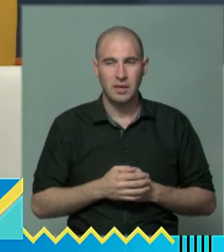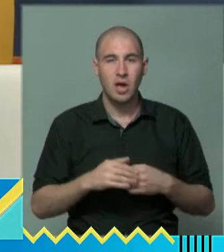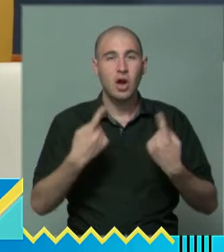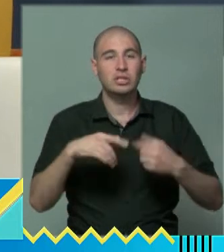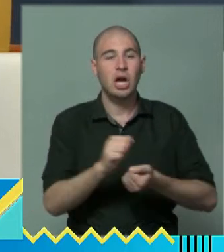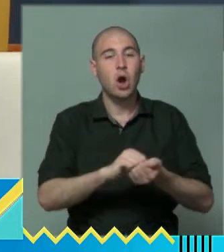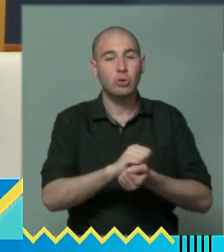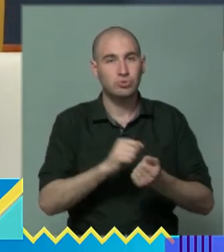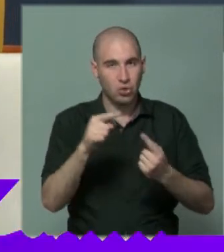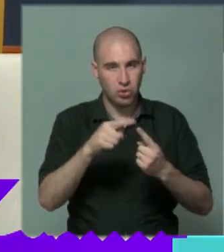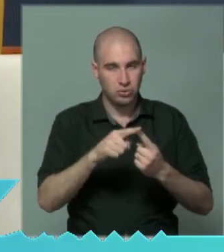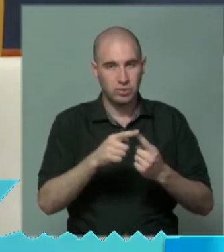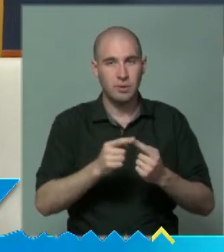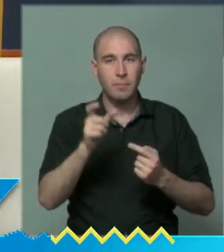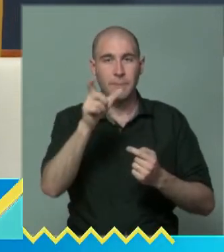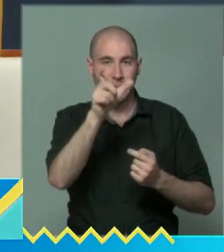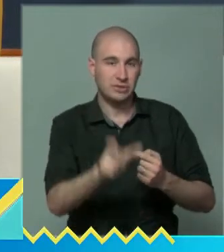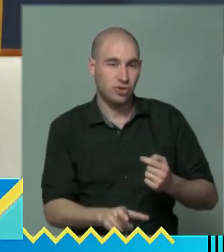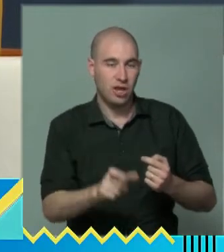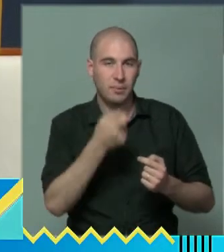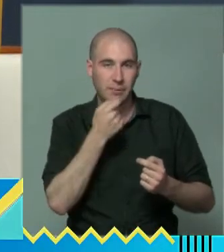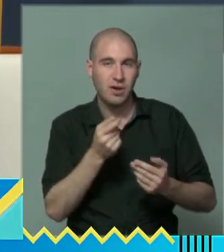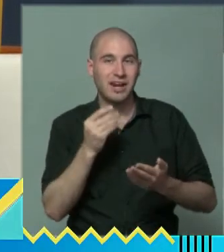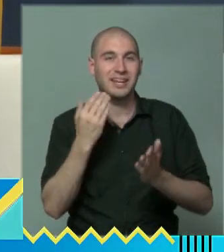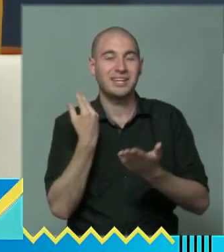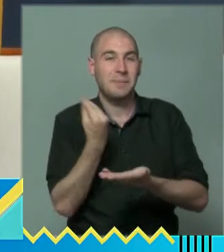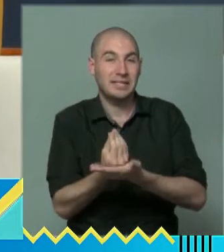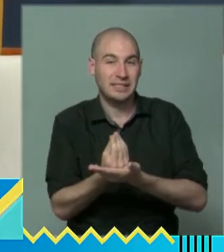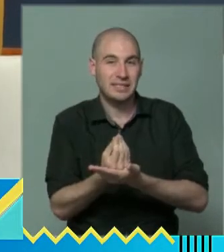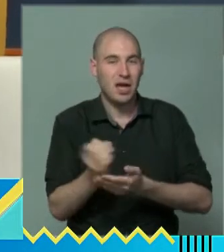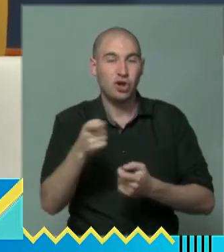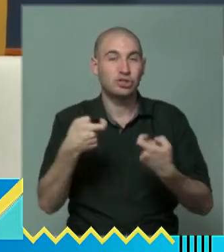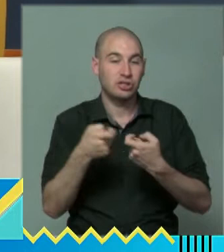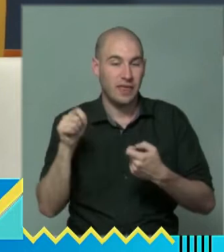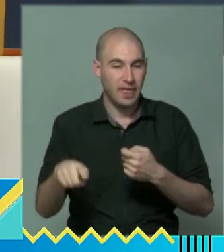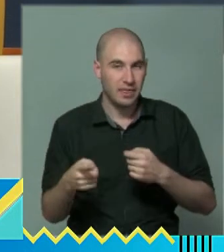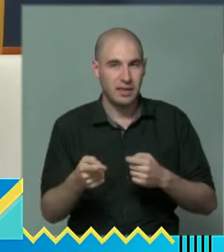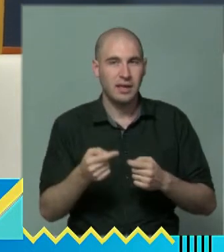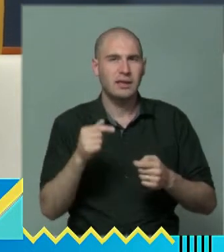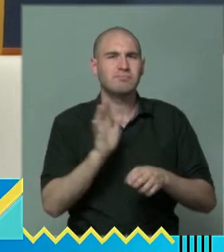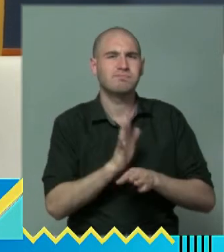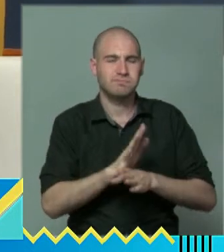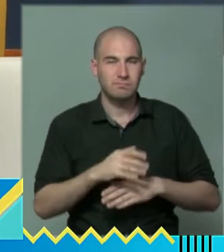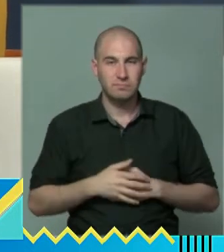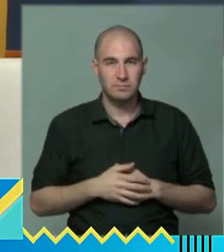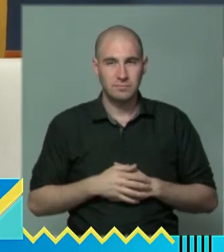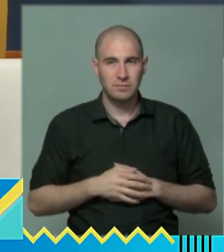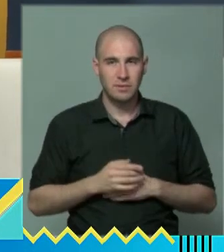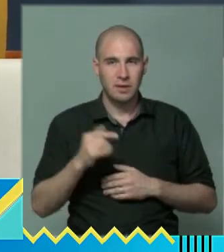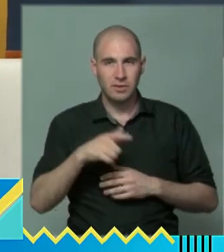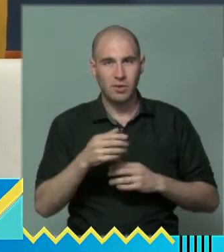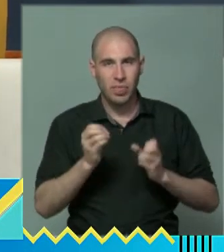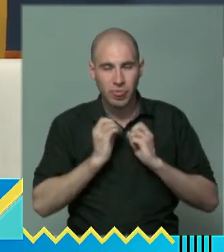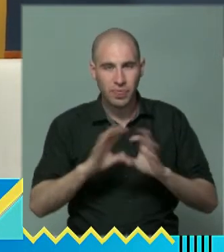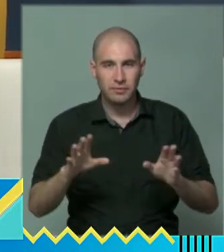de corrupción que comete una persona en nombre o utilizando a la sociedad va a generar, se van a